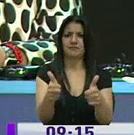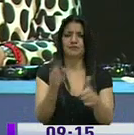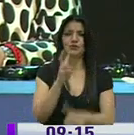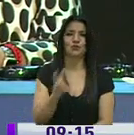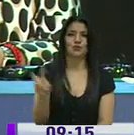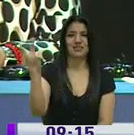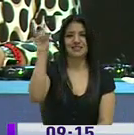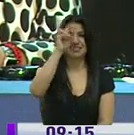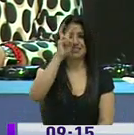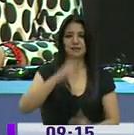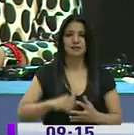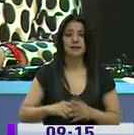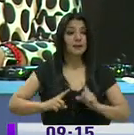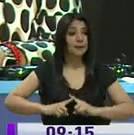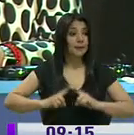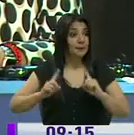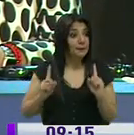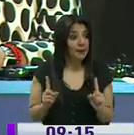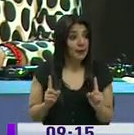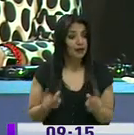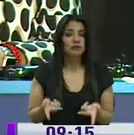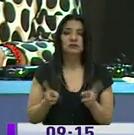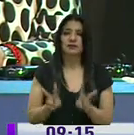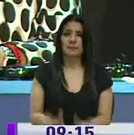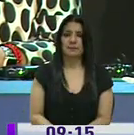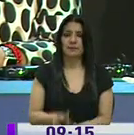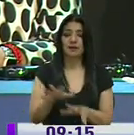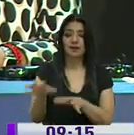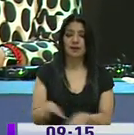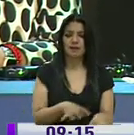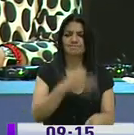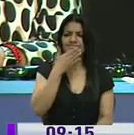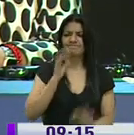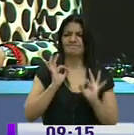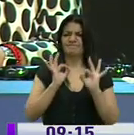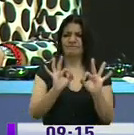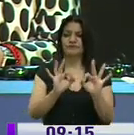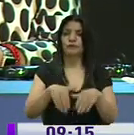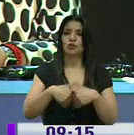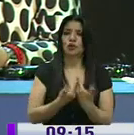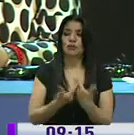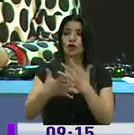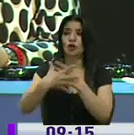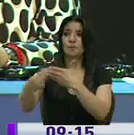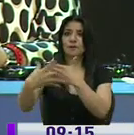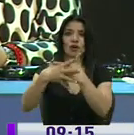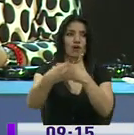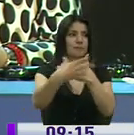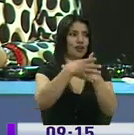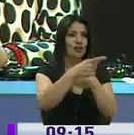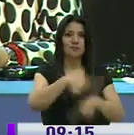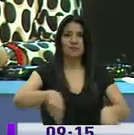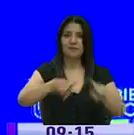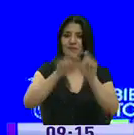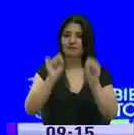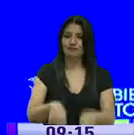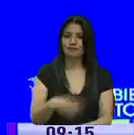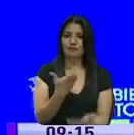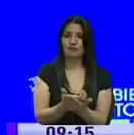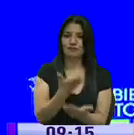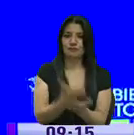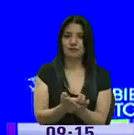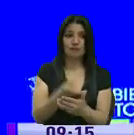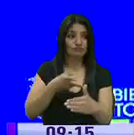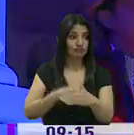sin embargo lo mejor de esta actividad es el efecto multiplicador que tiene en la economía si bien la inauguración